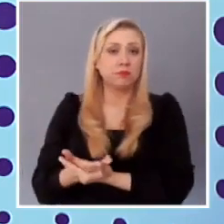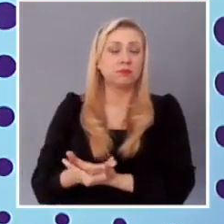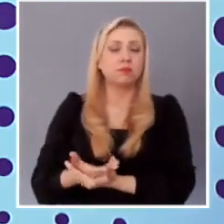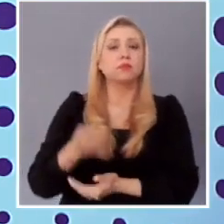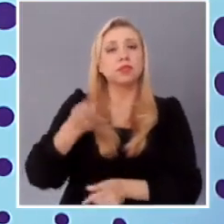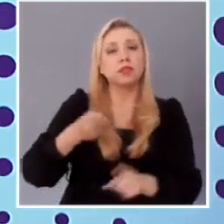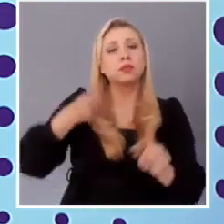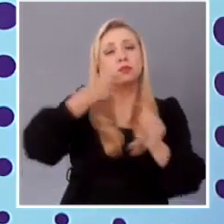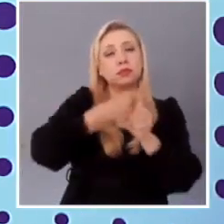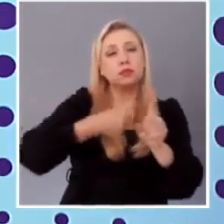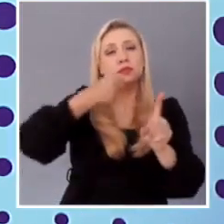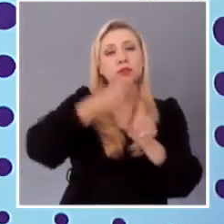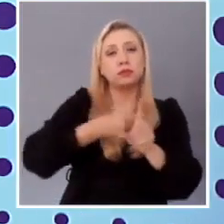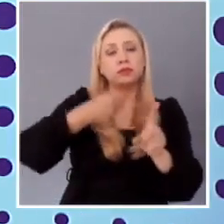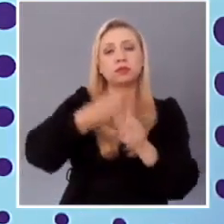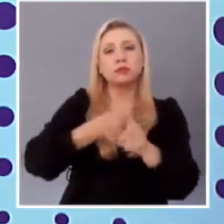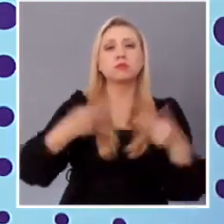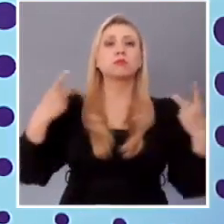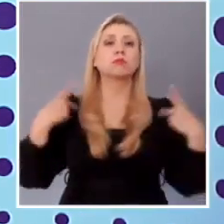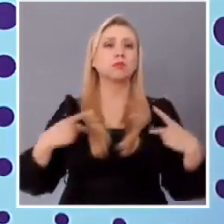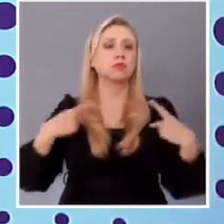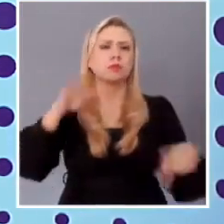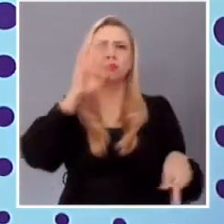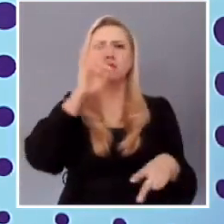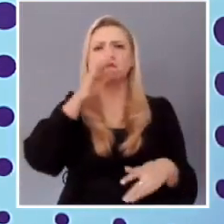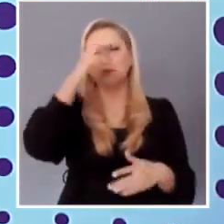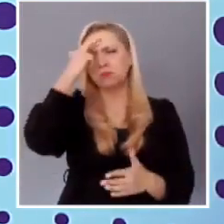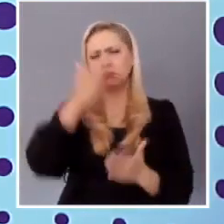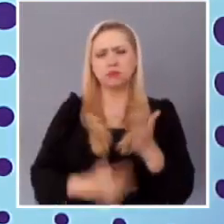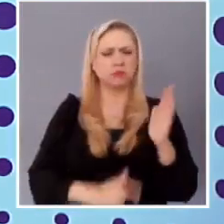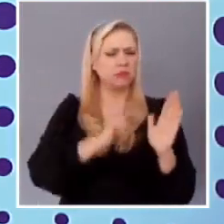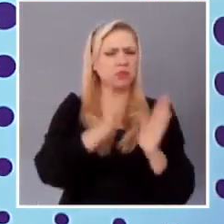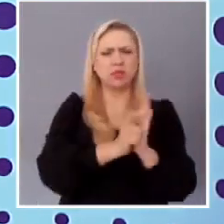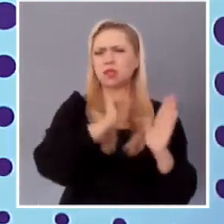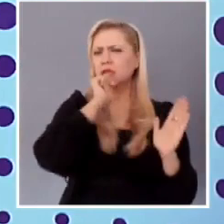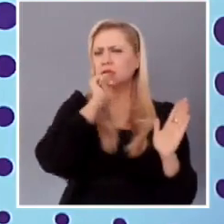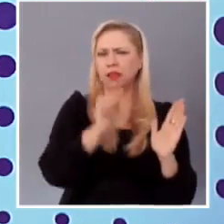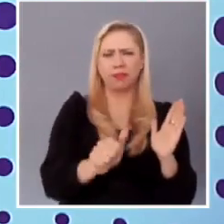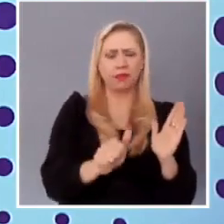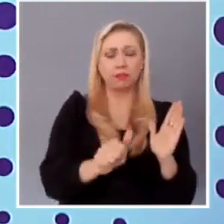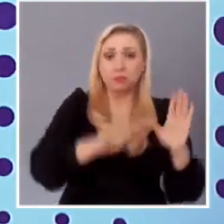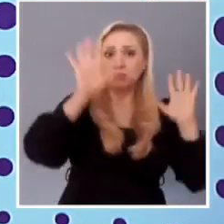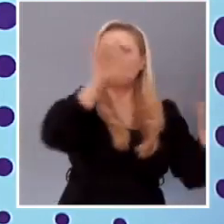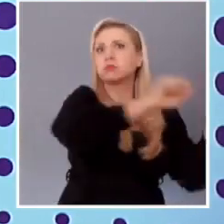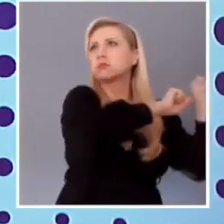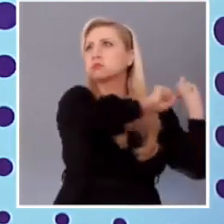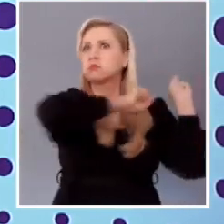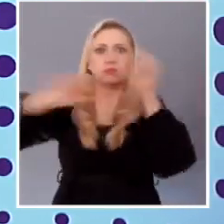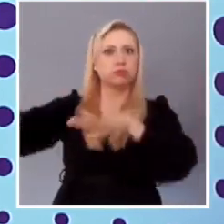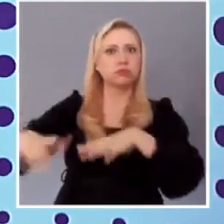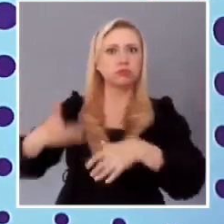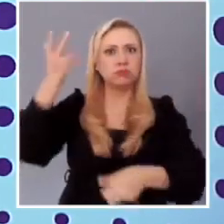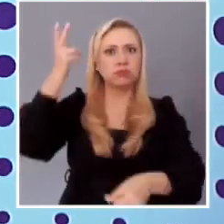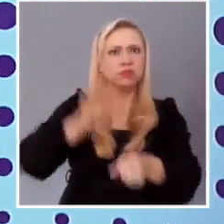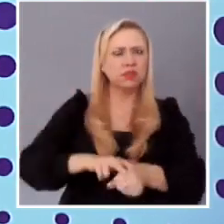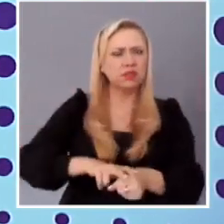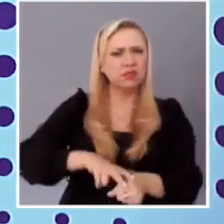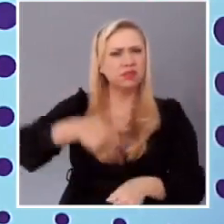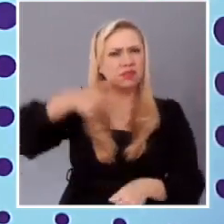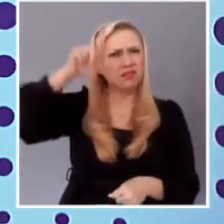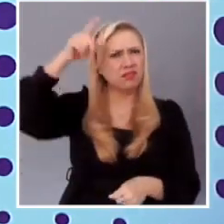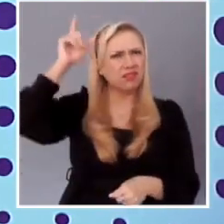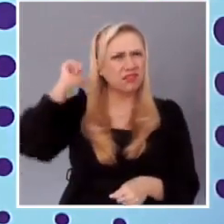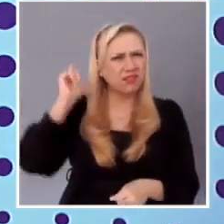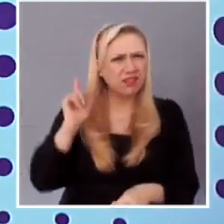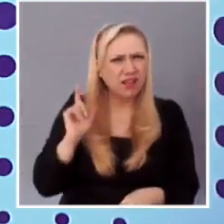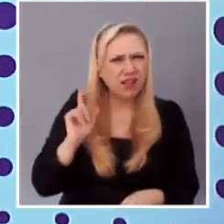personas que no han cometido ningún delito y pueden vivir toda su vida institucionalizadas. Esto es una grave violación de sus derechos humanos basados en